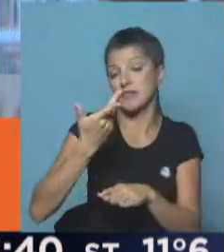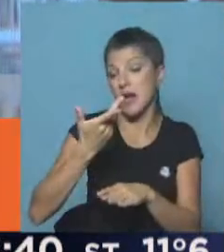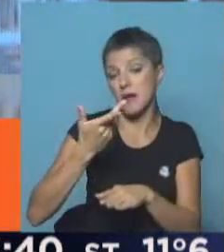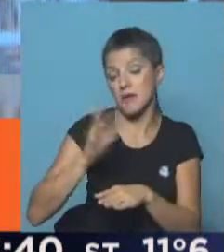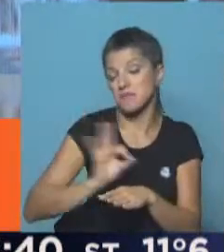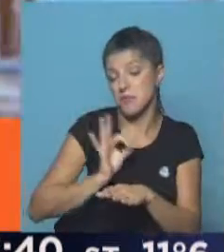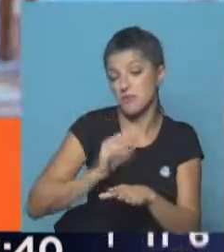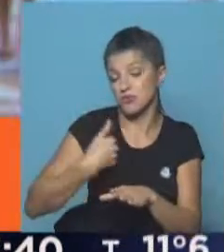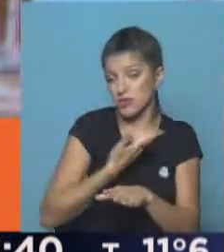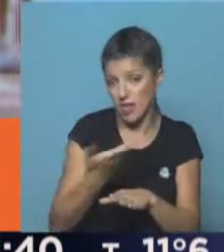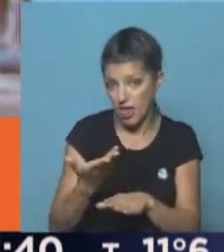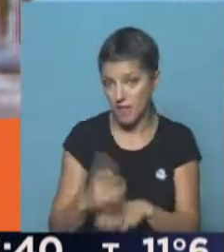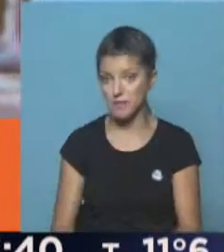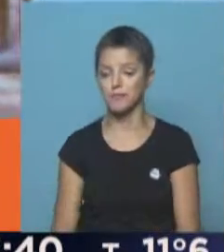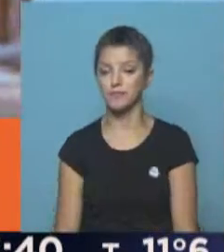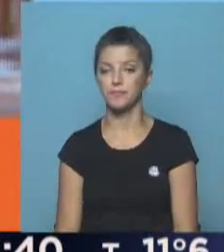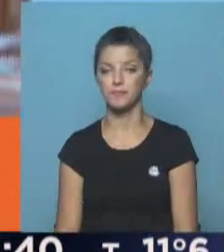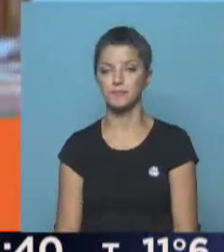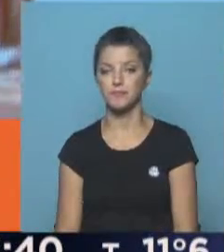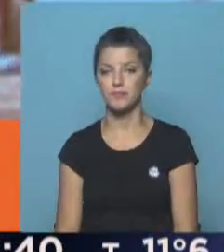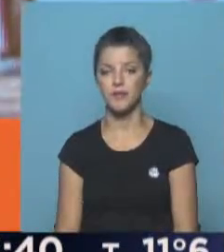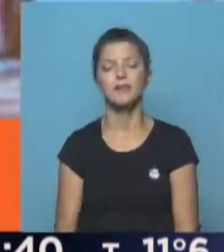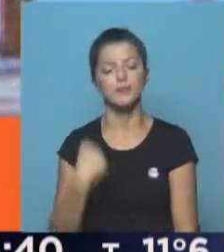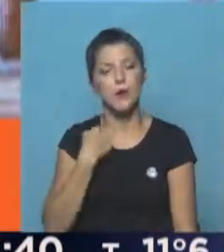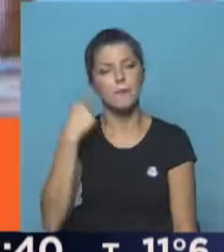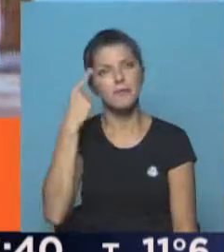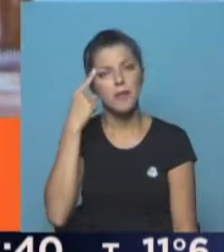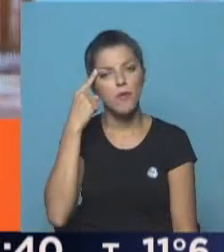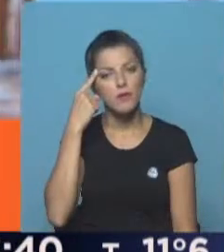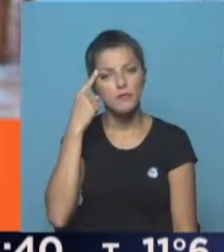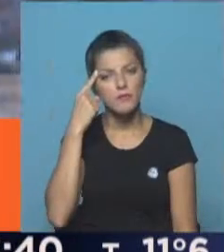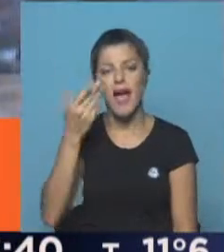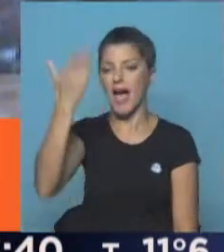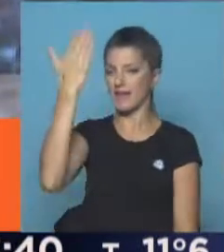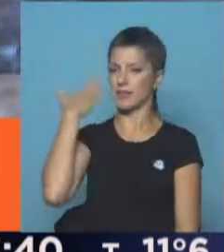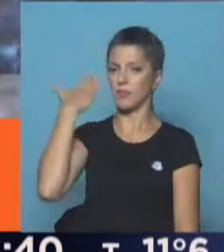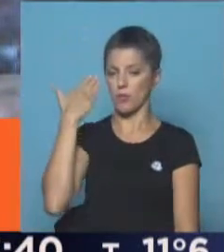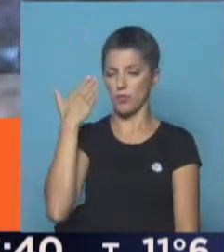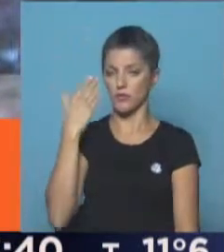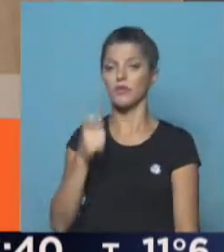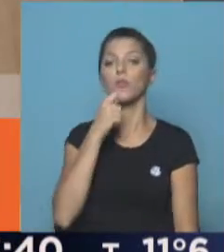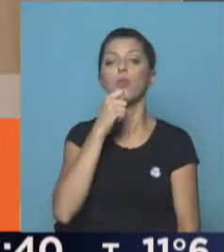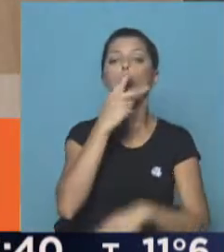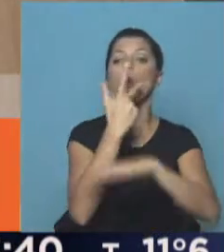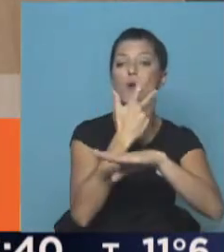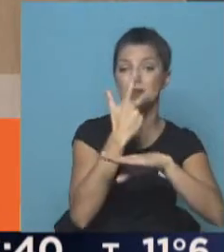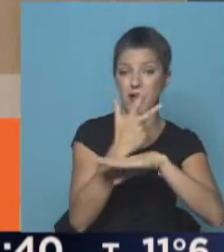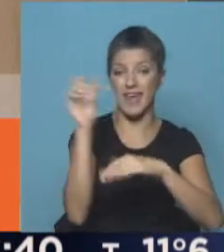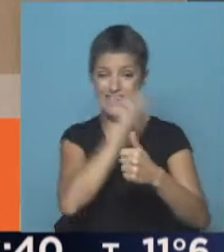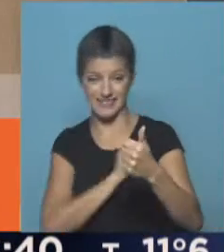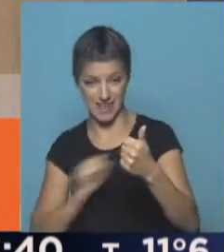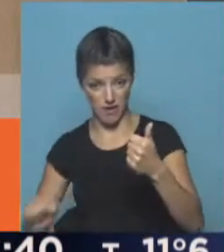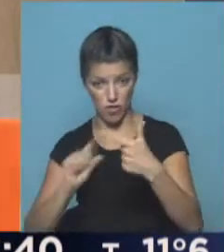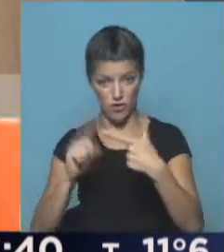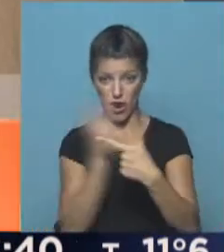la sociedad civil. Y uno piensa en las otras experiencias de, digamos, de posconflicto que hay en América Latina, son Guatemala y El Salvador. Bueno, por un